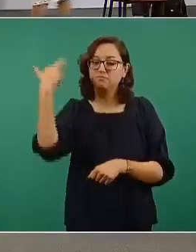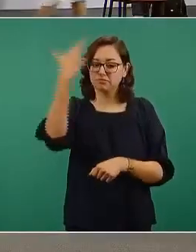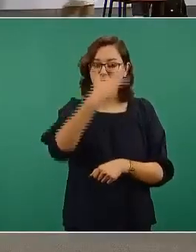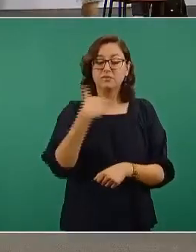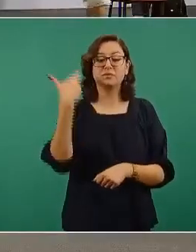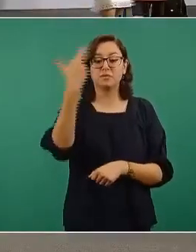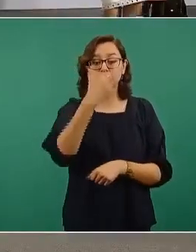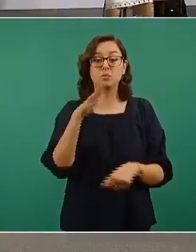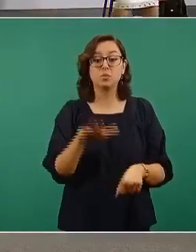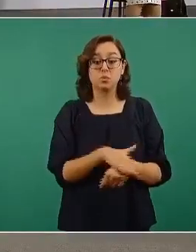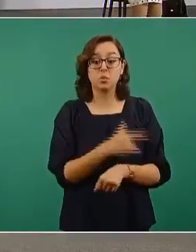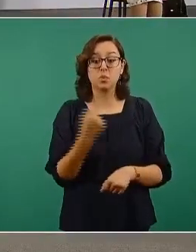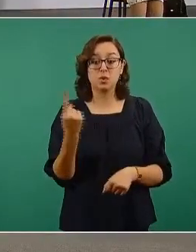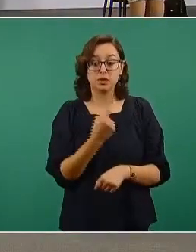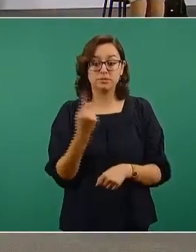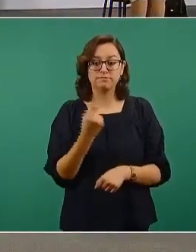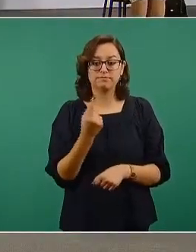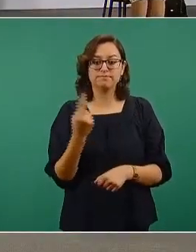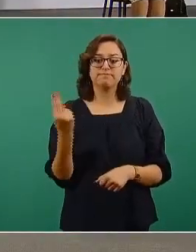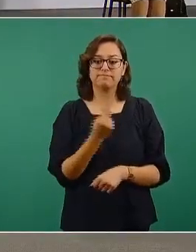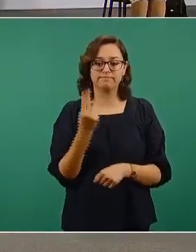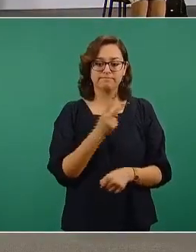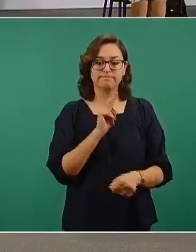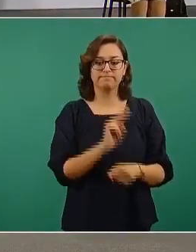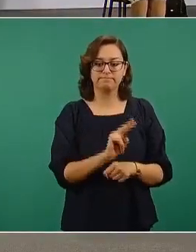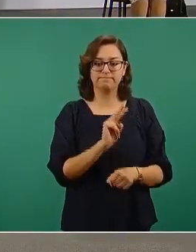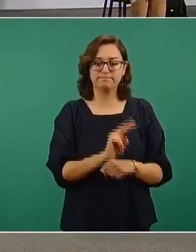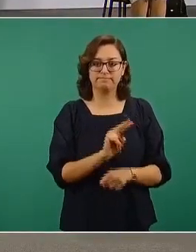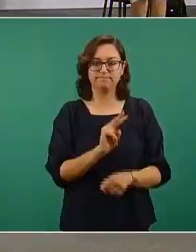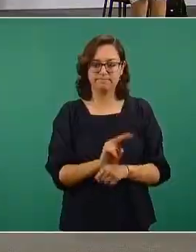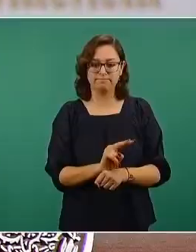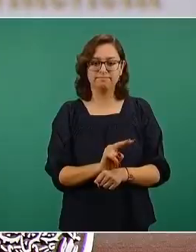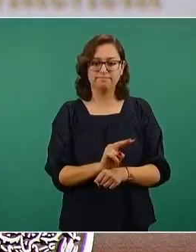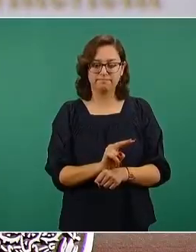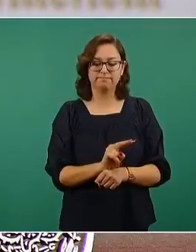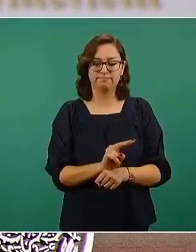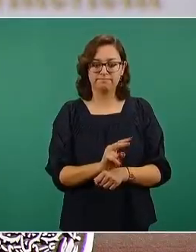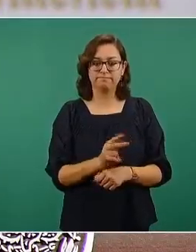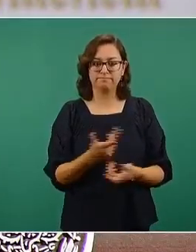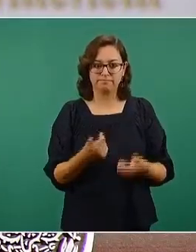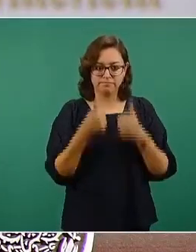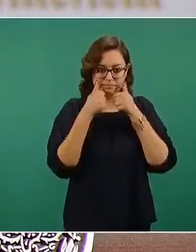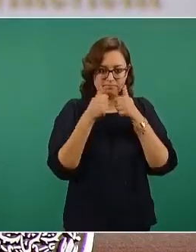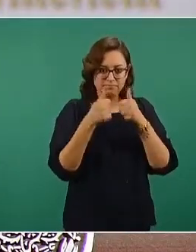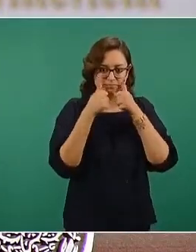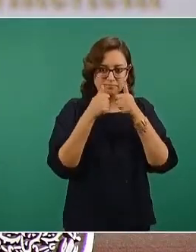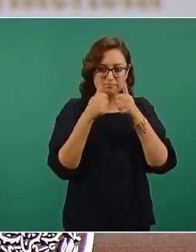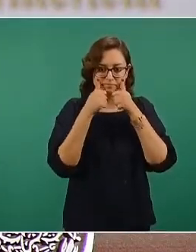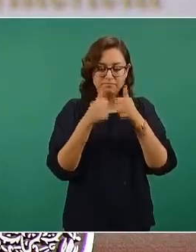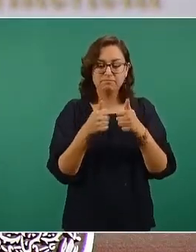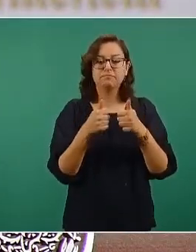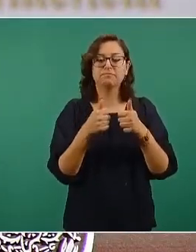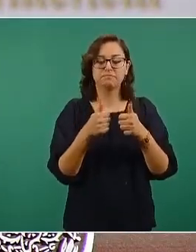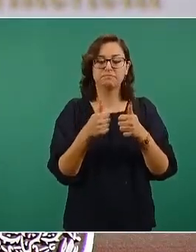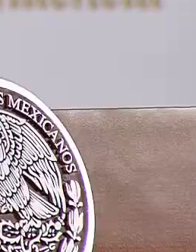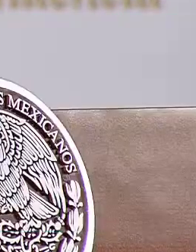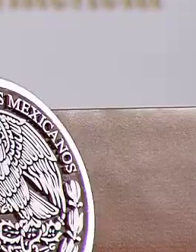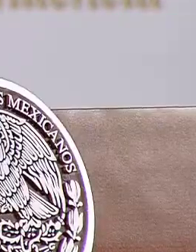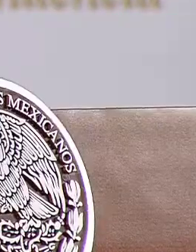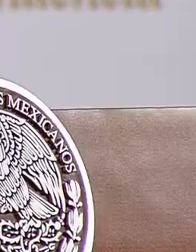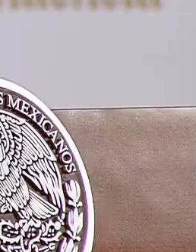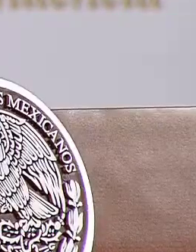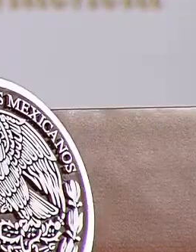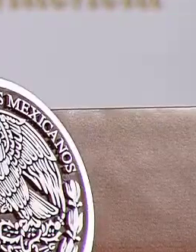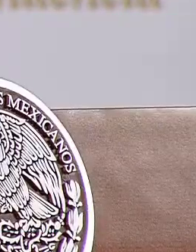que necesitamos tener mayor vigilancia y mayor supervisión en los servicios prestados,